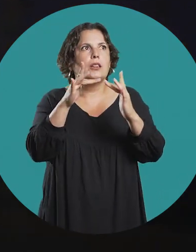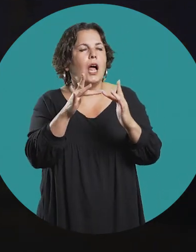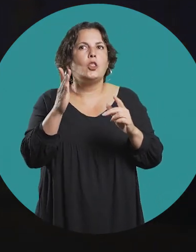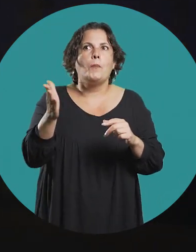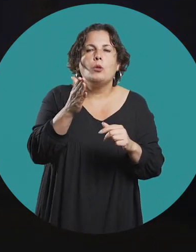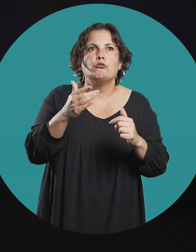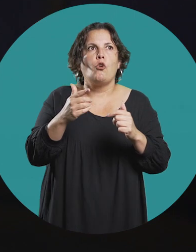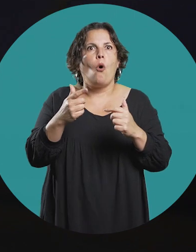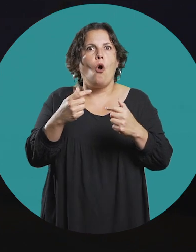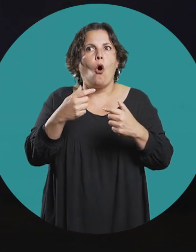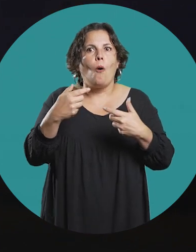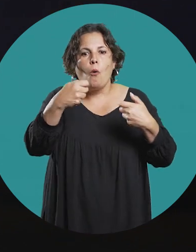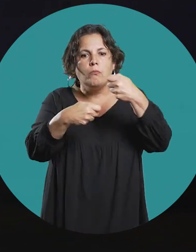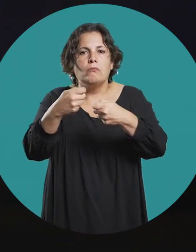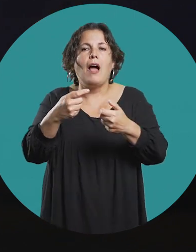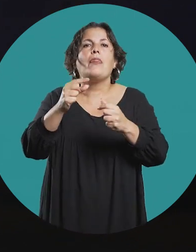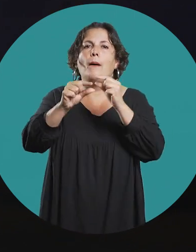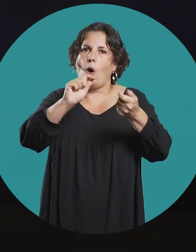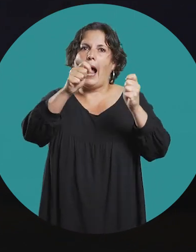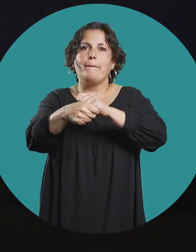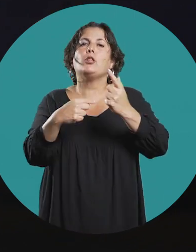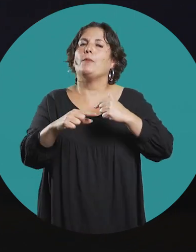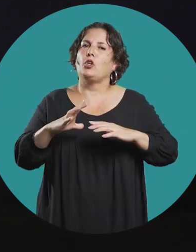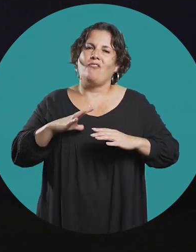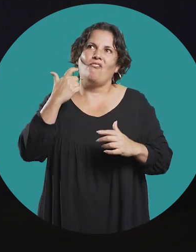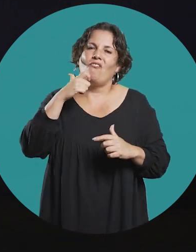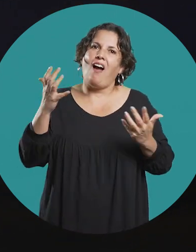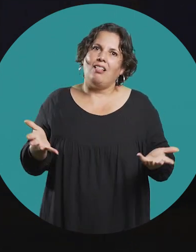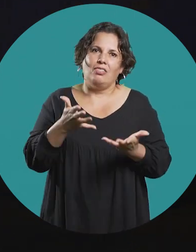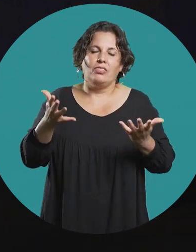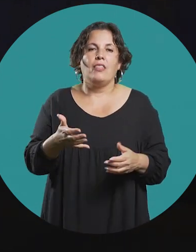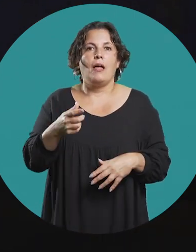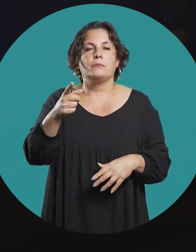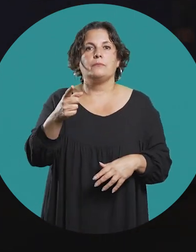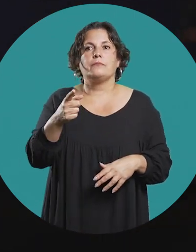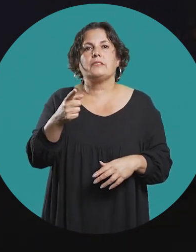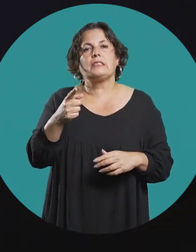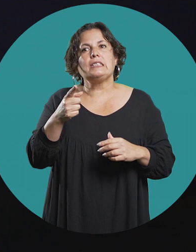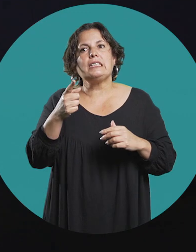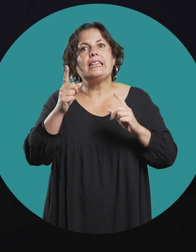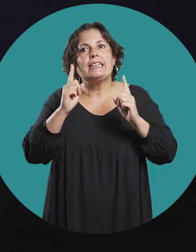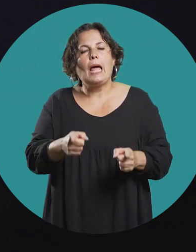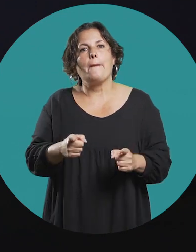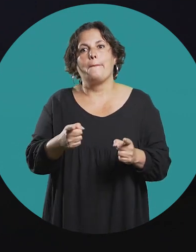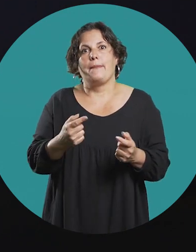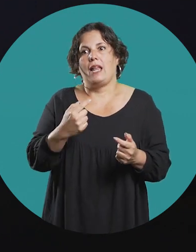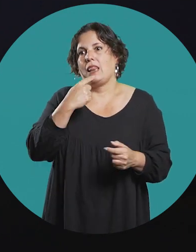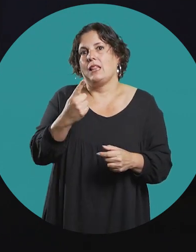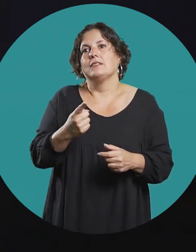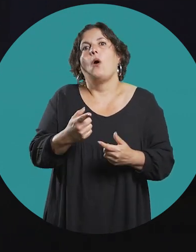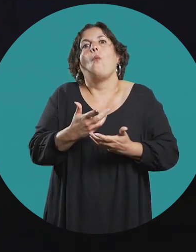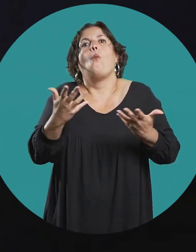con la producción, con la industria. Eso fue cambiando igual, pero todavía estamos lejos. Y también esto, ¿no? Que dice,